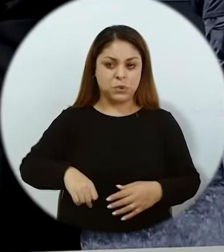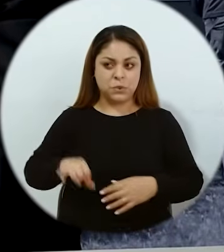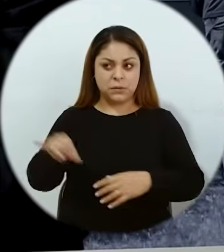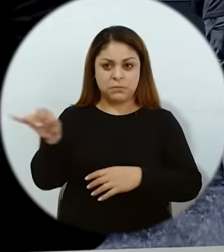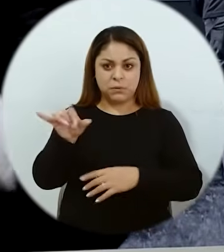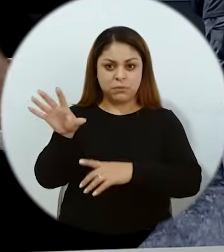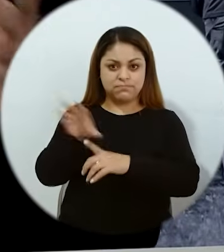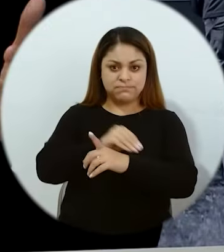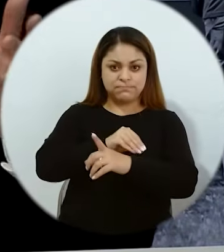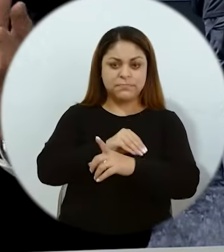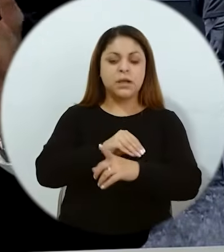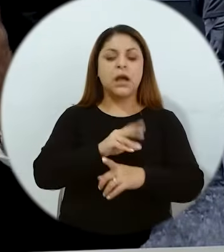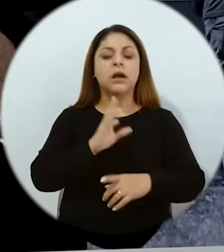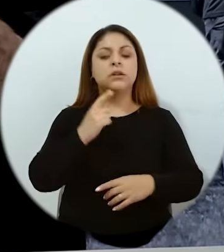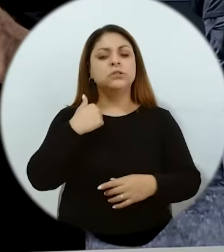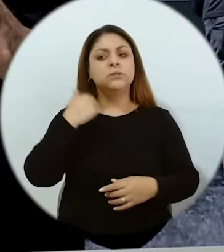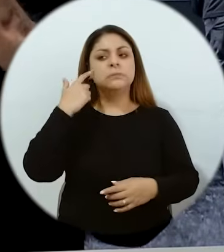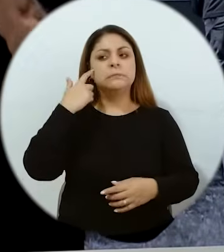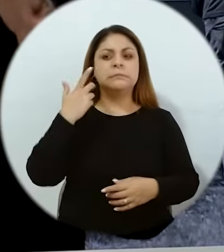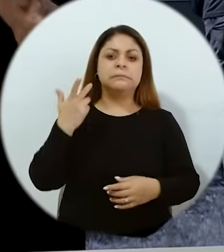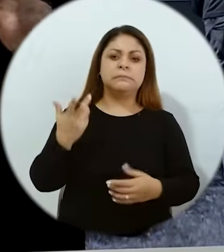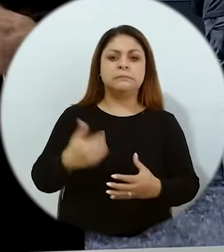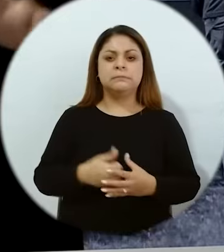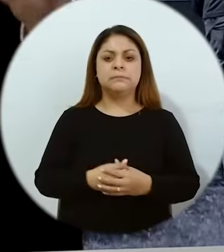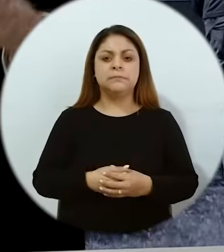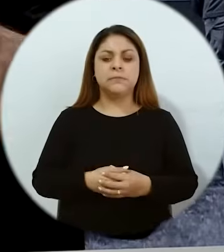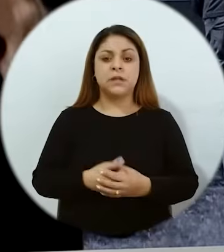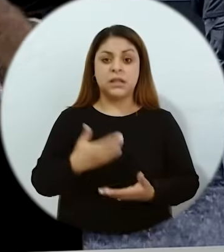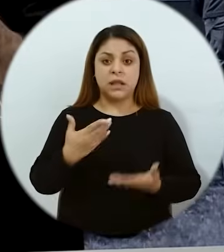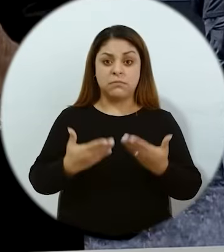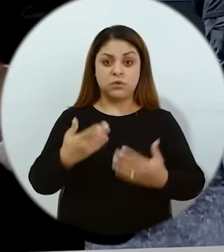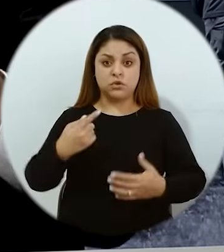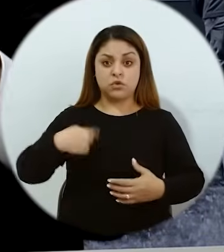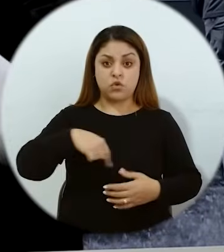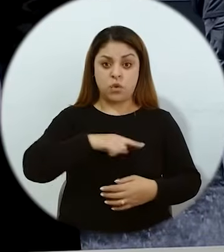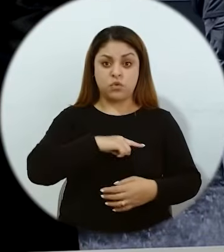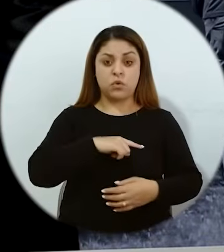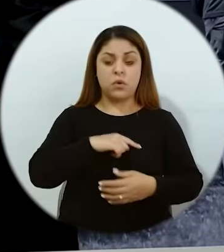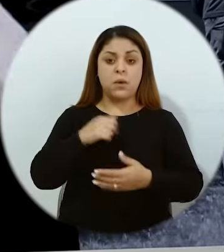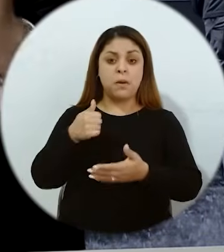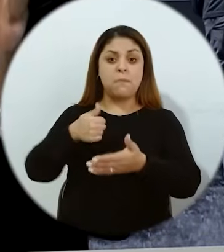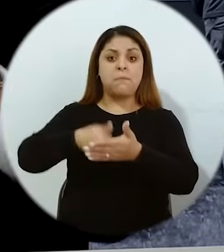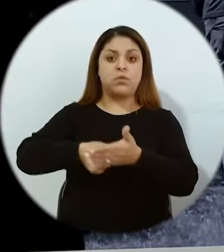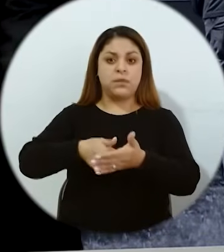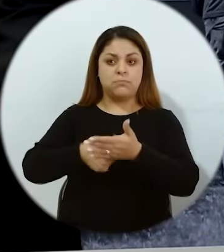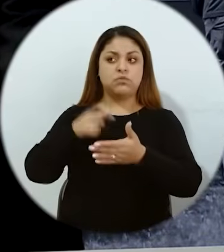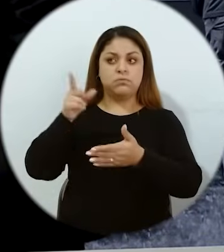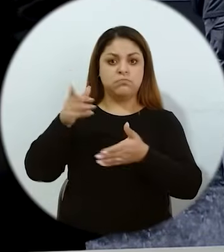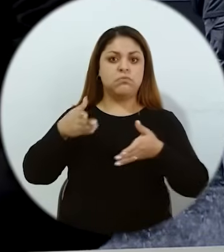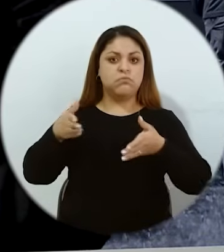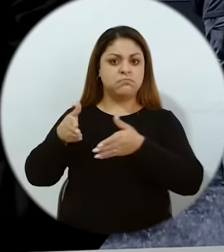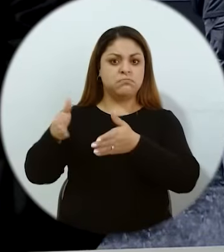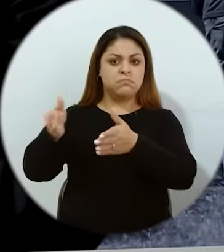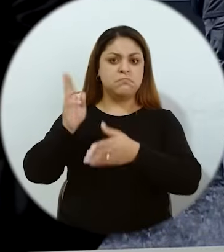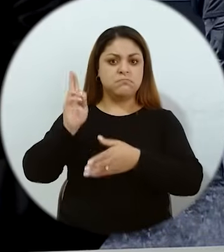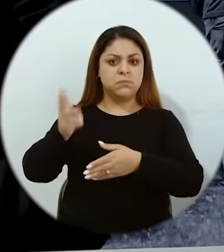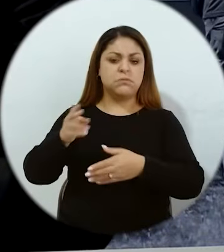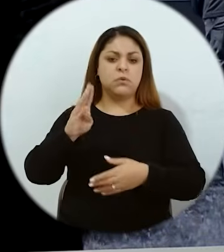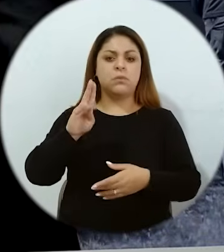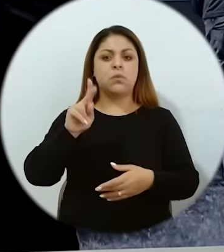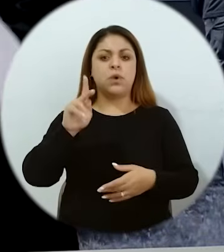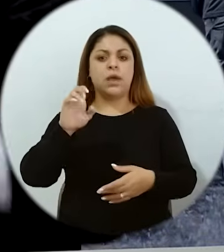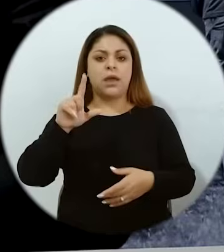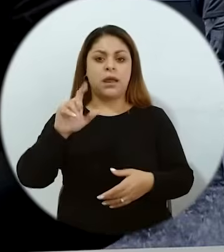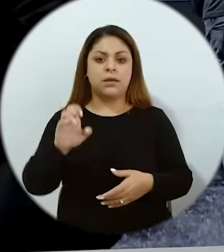que estamos viviendo es como un preludio eventual de que nosotros votemos por la ruta Bukele.